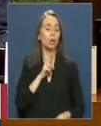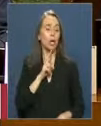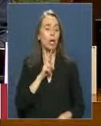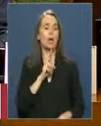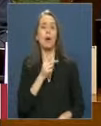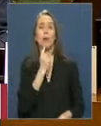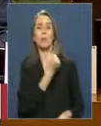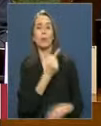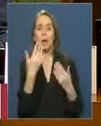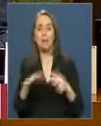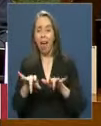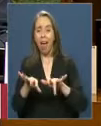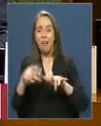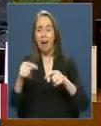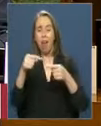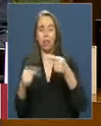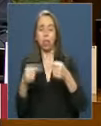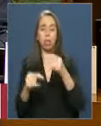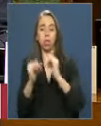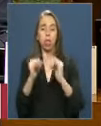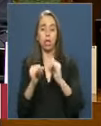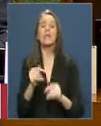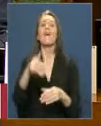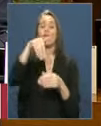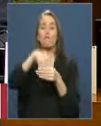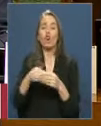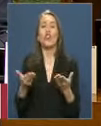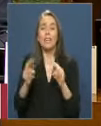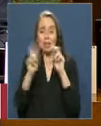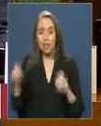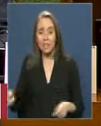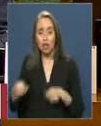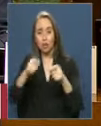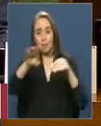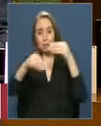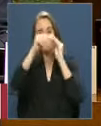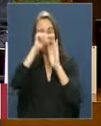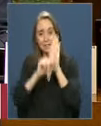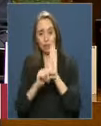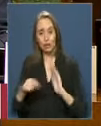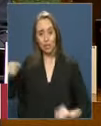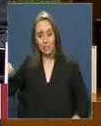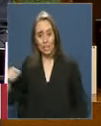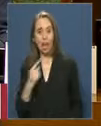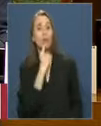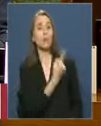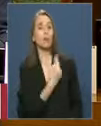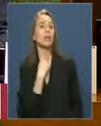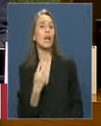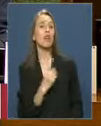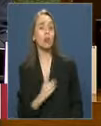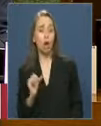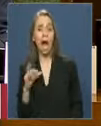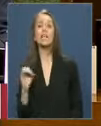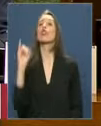consulta, porque está medio mal el sistema. Este es, ¿el voto es sobre las indicaciones del Senado? Sí,